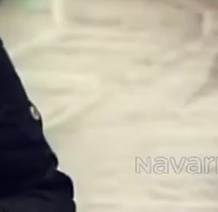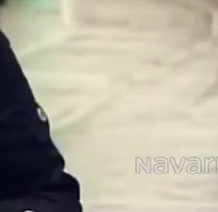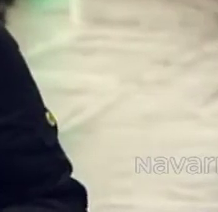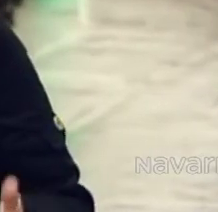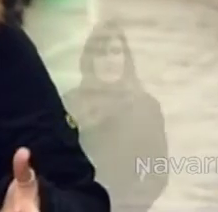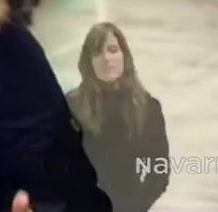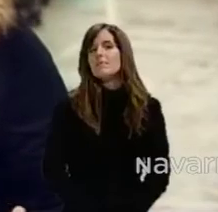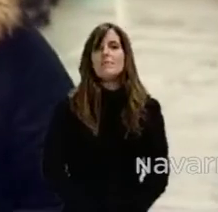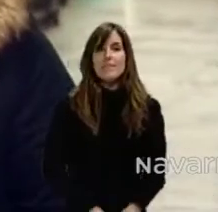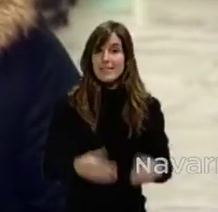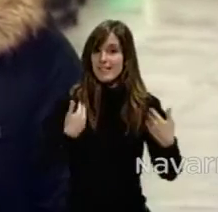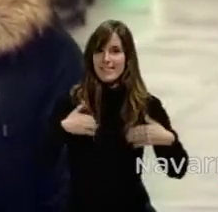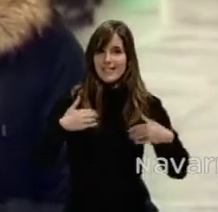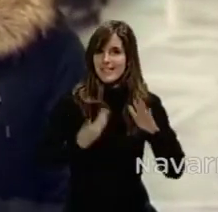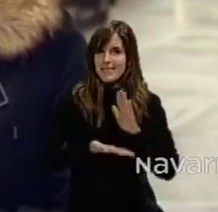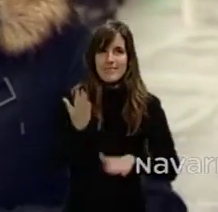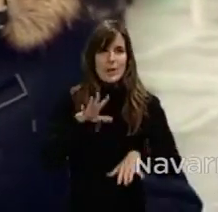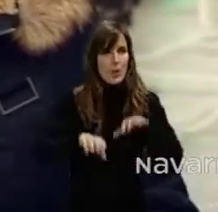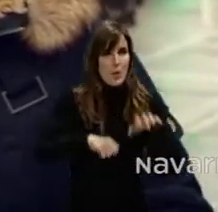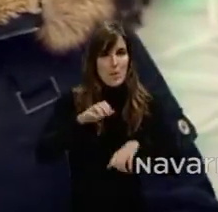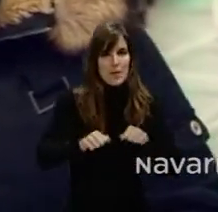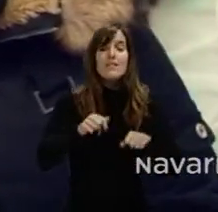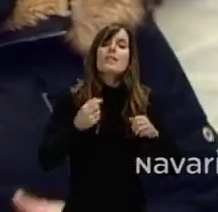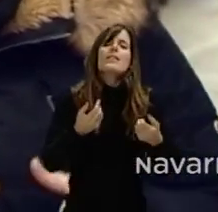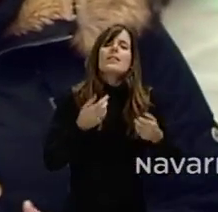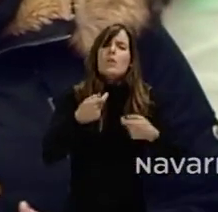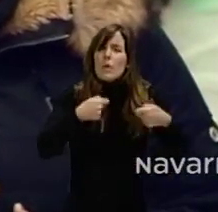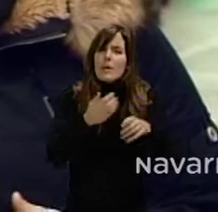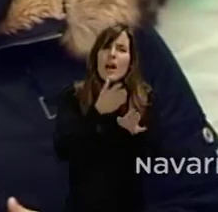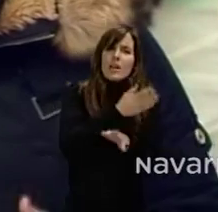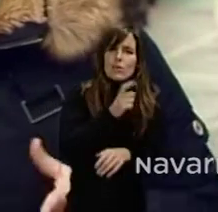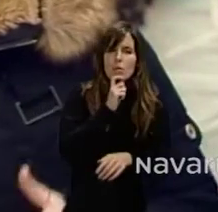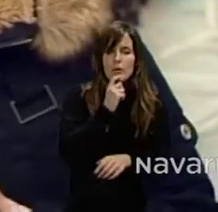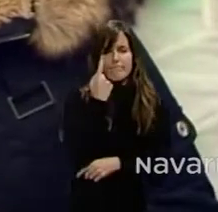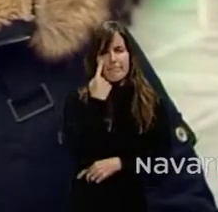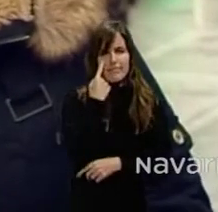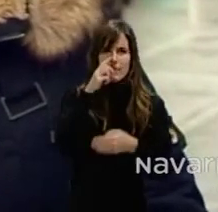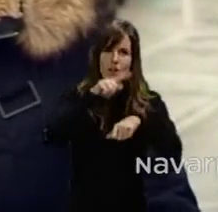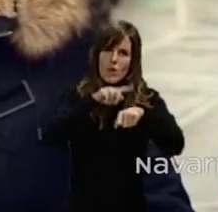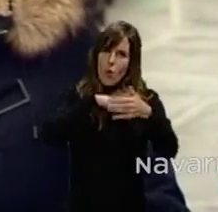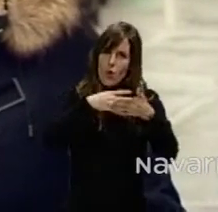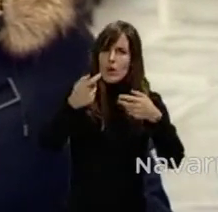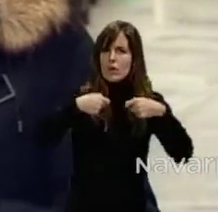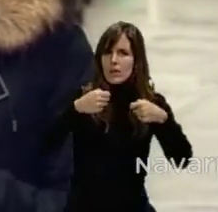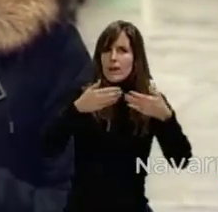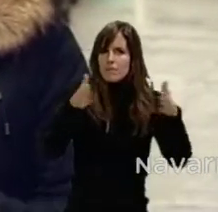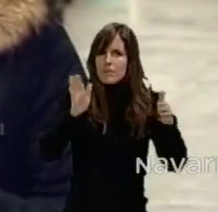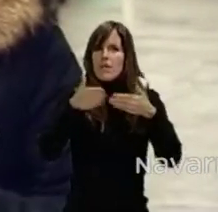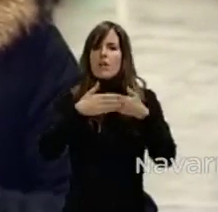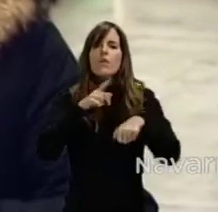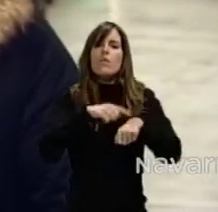No esperamos más, nos vamos ya de compras. Y por supuesto, para ir de compras hay que estar pendiente de los horarios de los establecimientos.